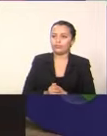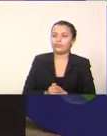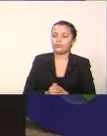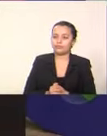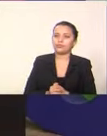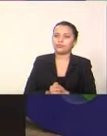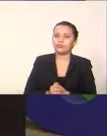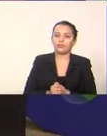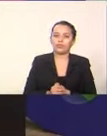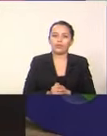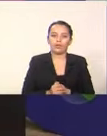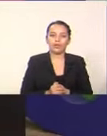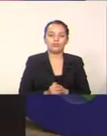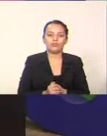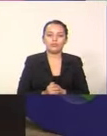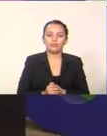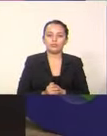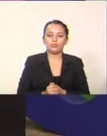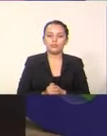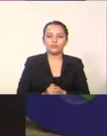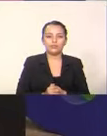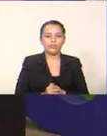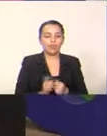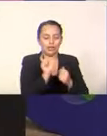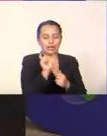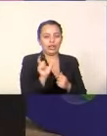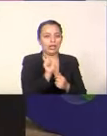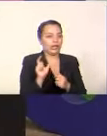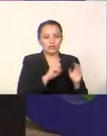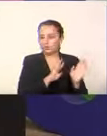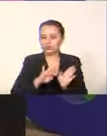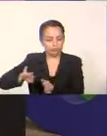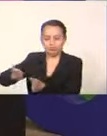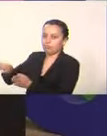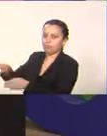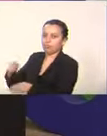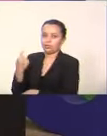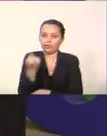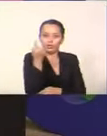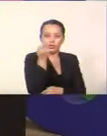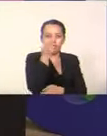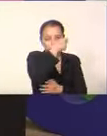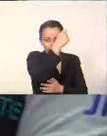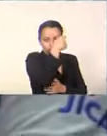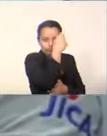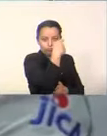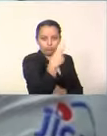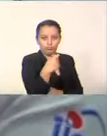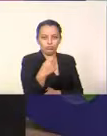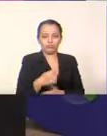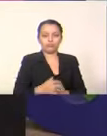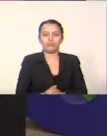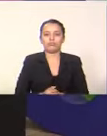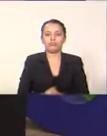las tarjetas. Para ver si aprendí. Sí. Muy bien, para ello entonces vamos a utilizar acá la R, que significa resuelve, ¿verdad?